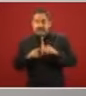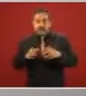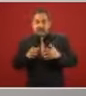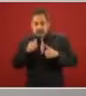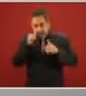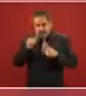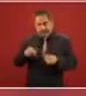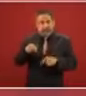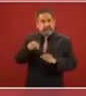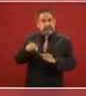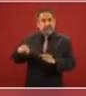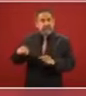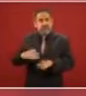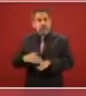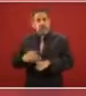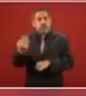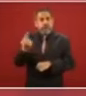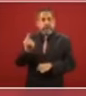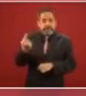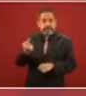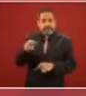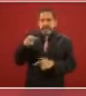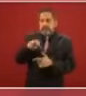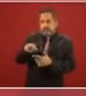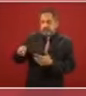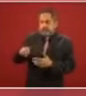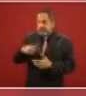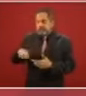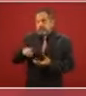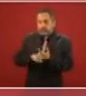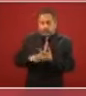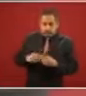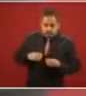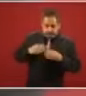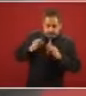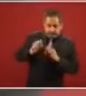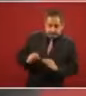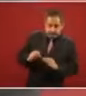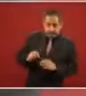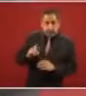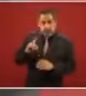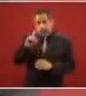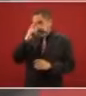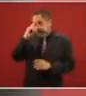atender el fondo, que haya bienestar material y bienestar del alma,